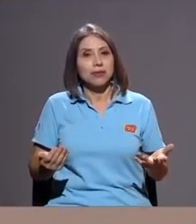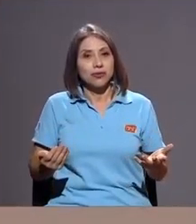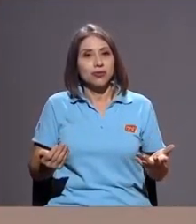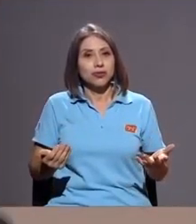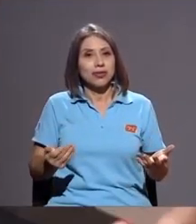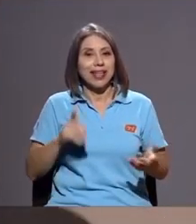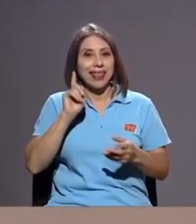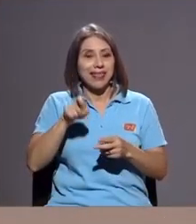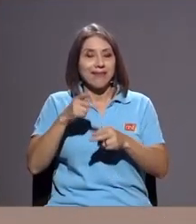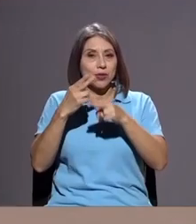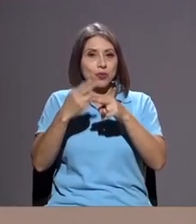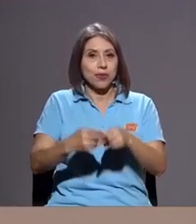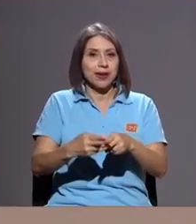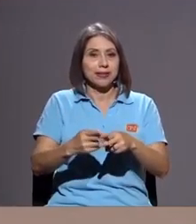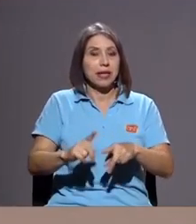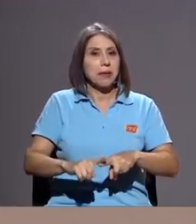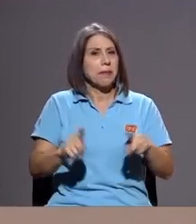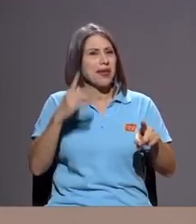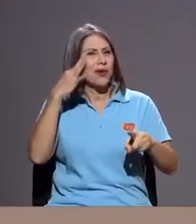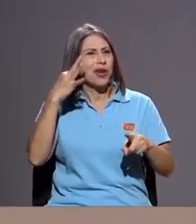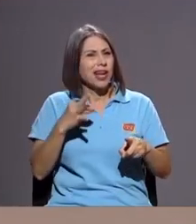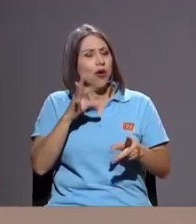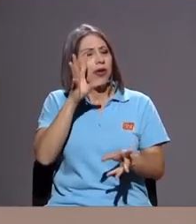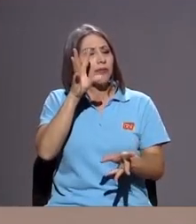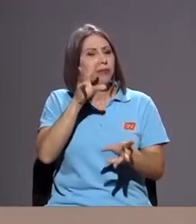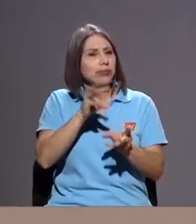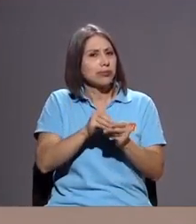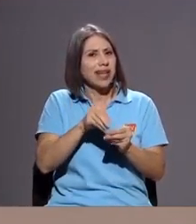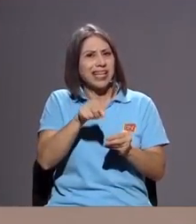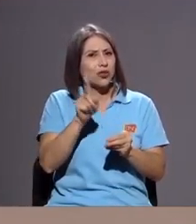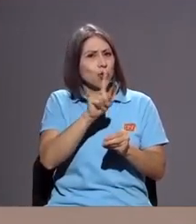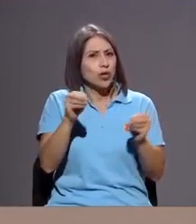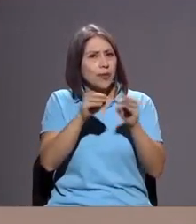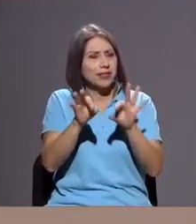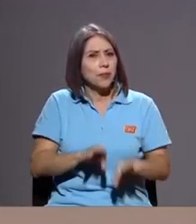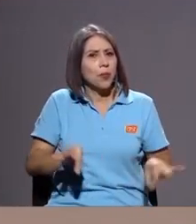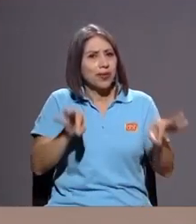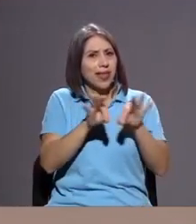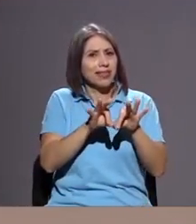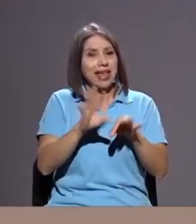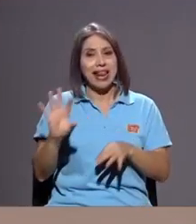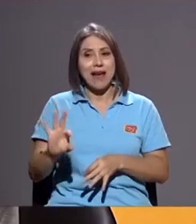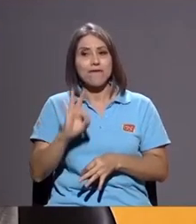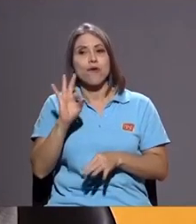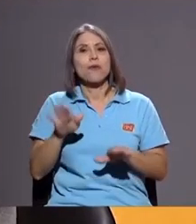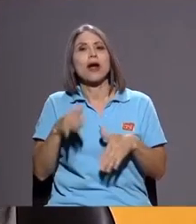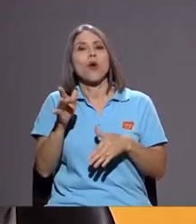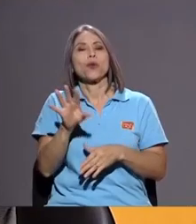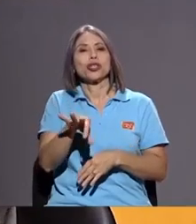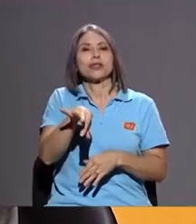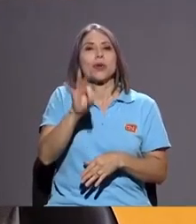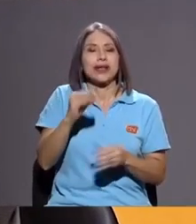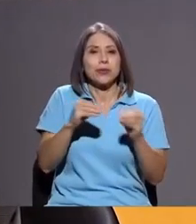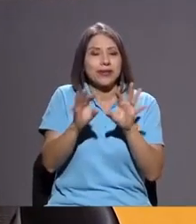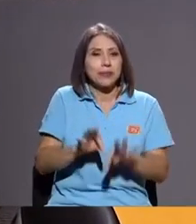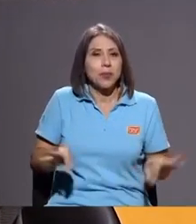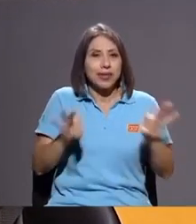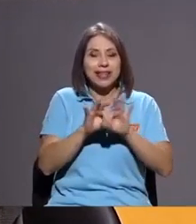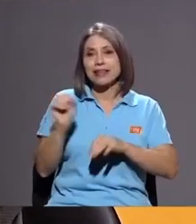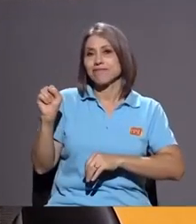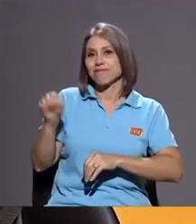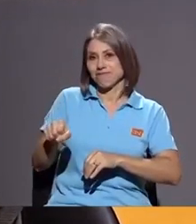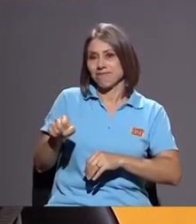debía nombrarse, pero el número creo que no es el asunto más importante. Me parece que el mecanismo es lo más importante. Sí, aquí hay dos temas que podríamos